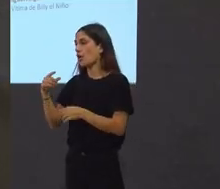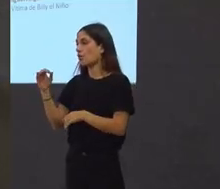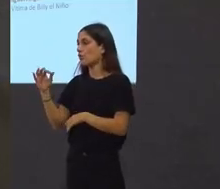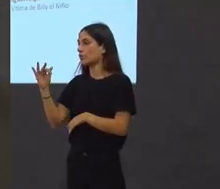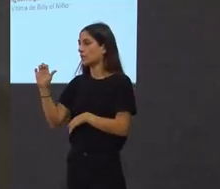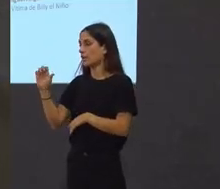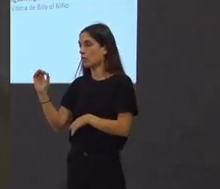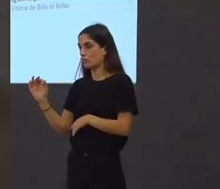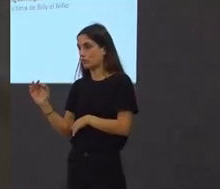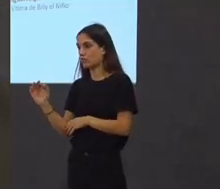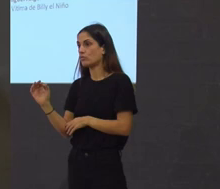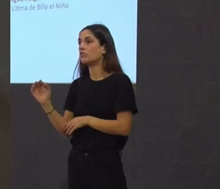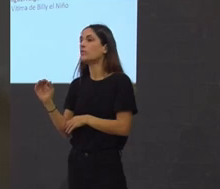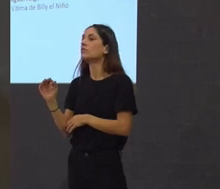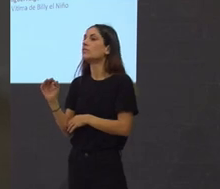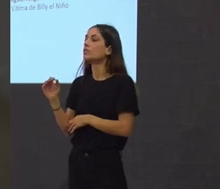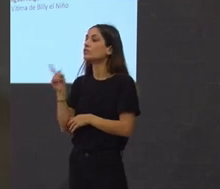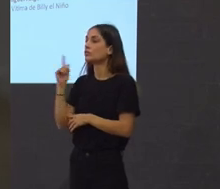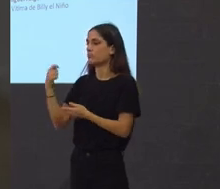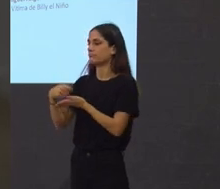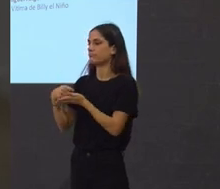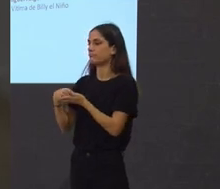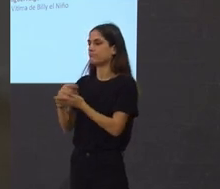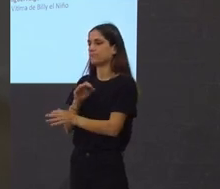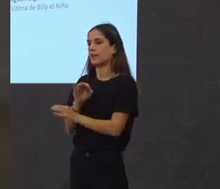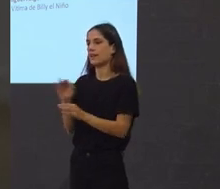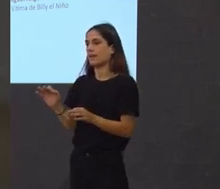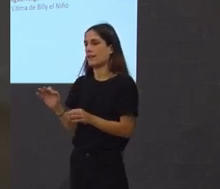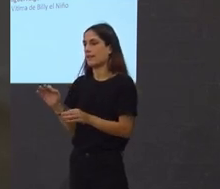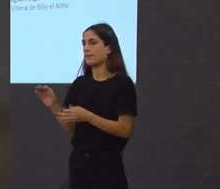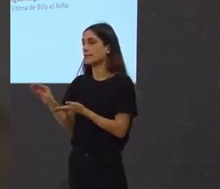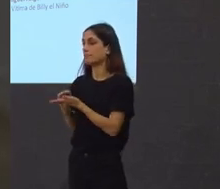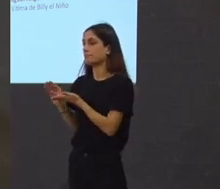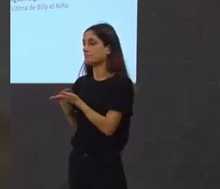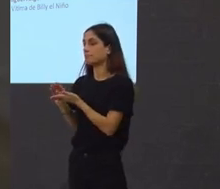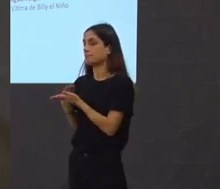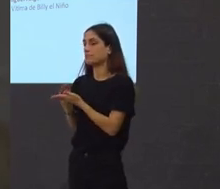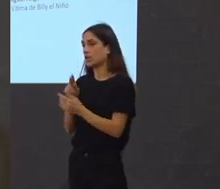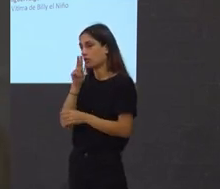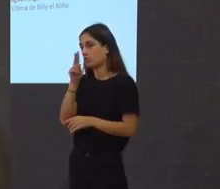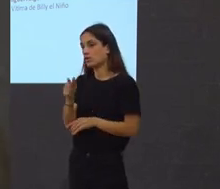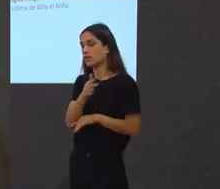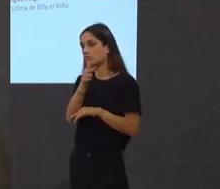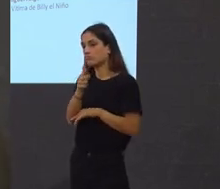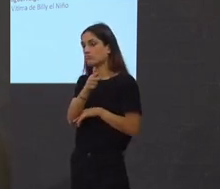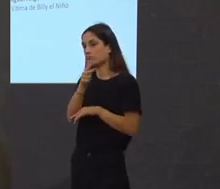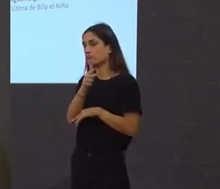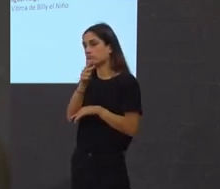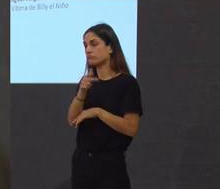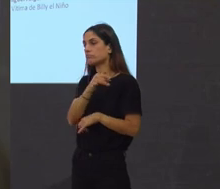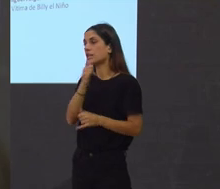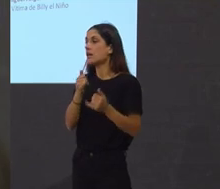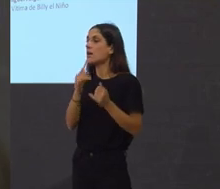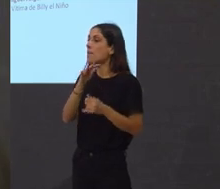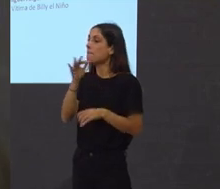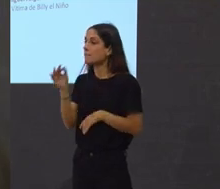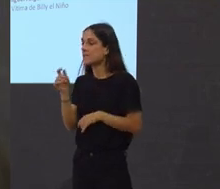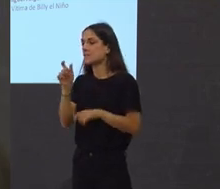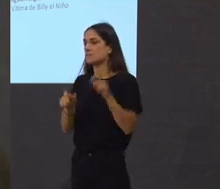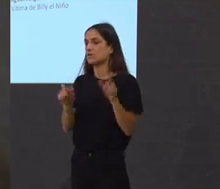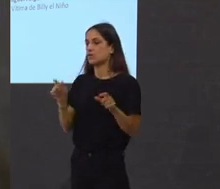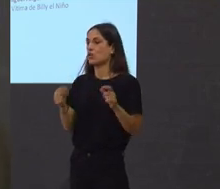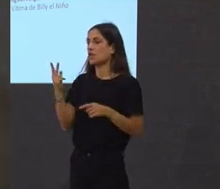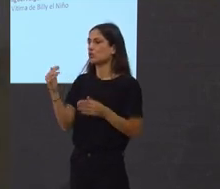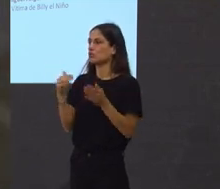en contexto y consiguió el patrocinio de 1300 personas que fueron las que permitieron